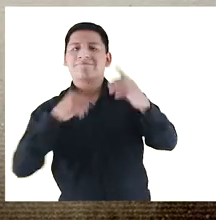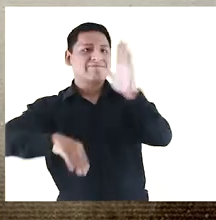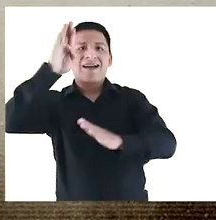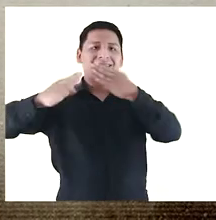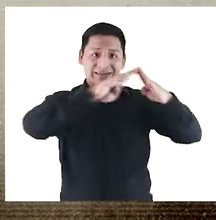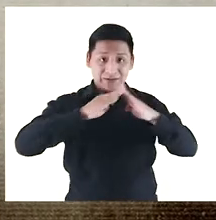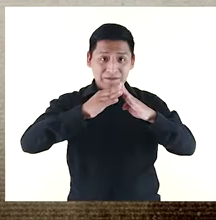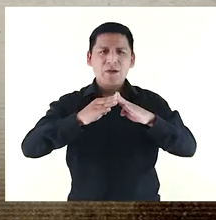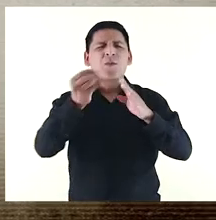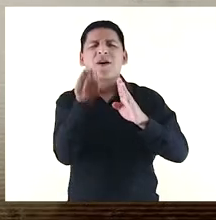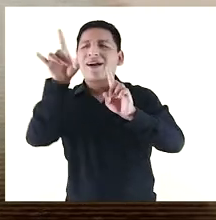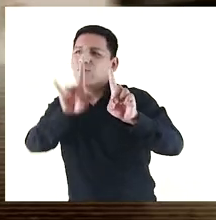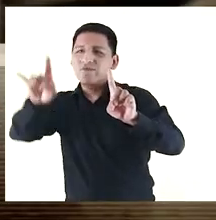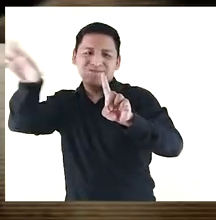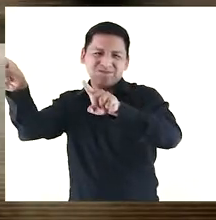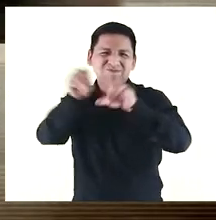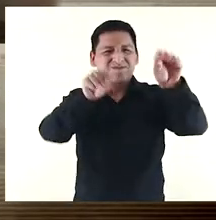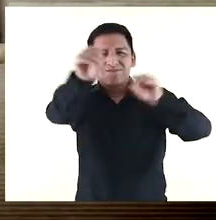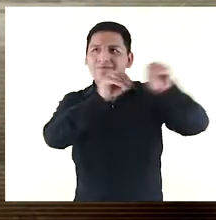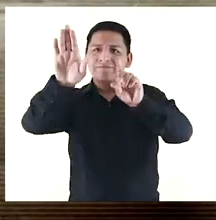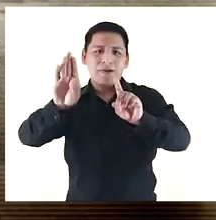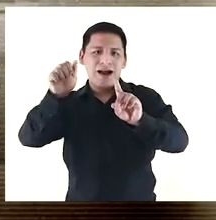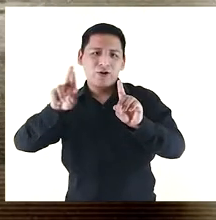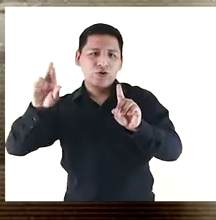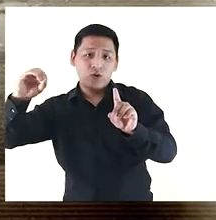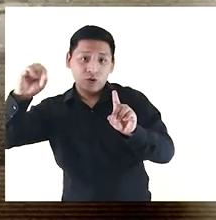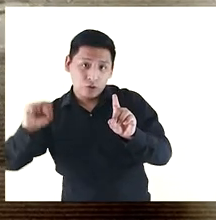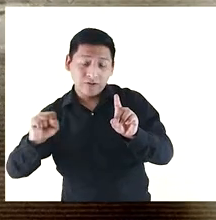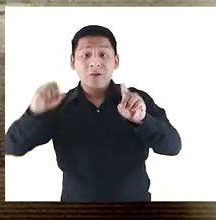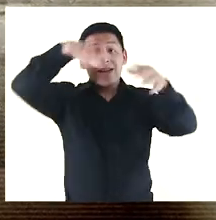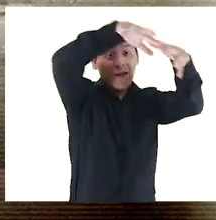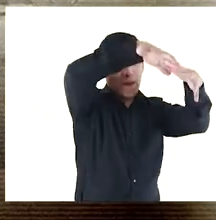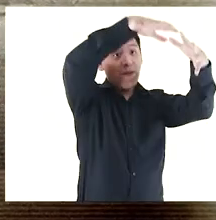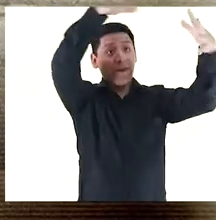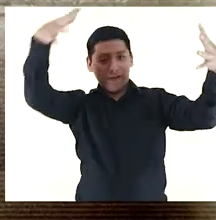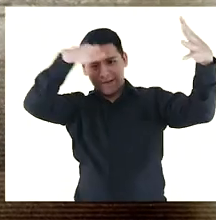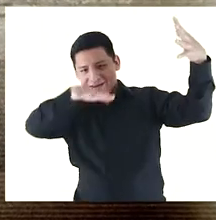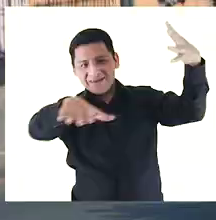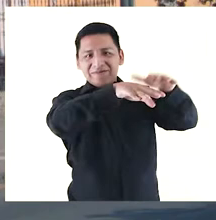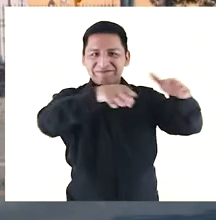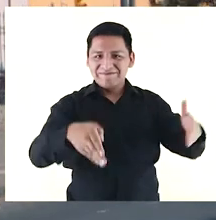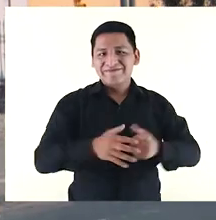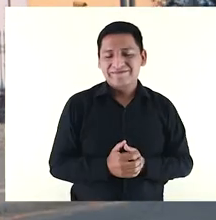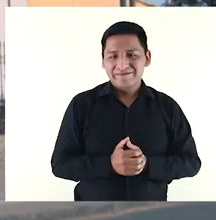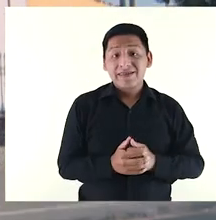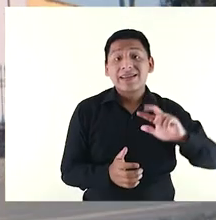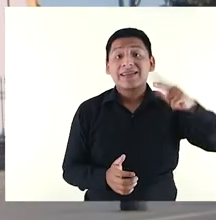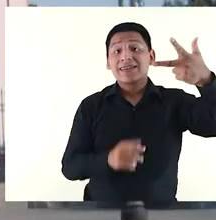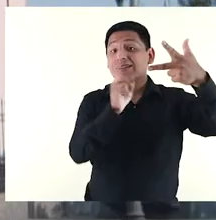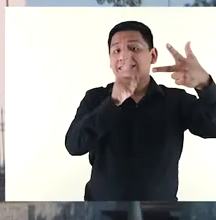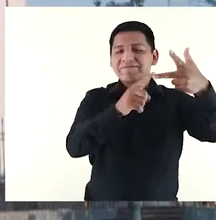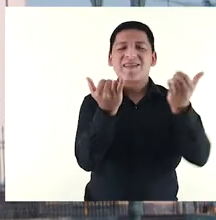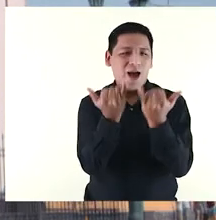la ciudad e introducía nuevos elementos barrocos en la ciudad, como una cúpula de media naranja sobre el altar mayor. La